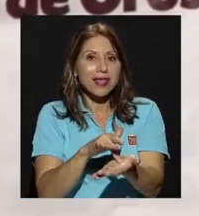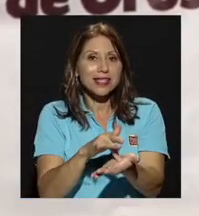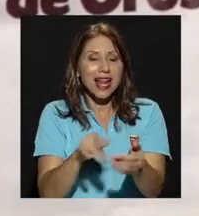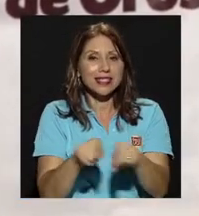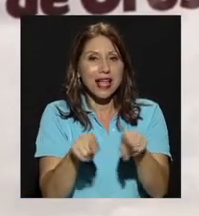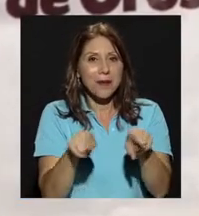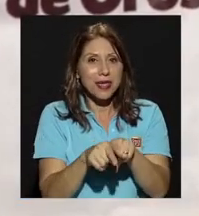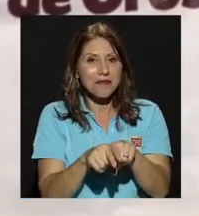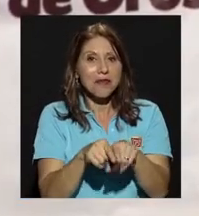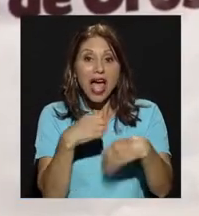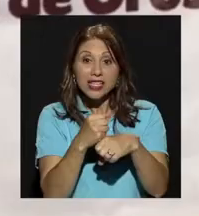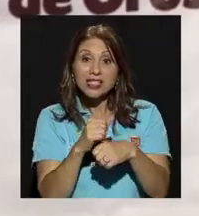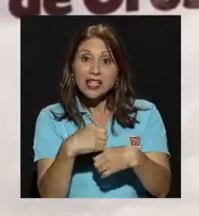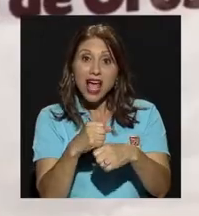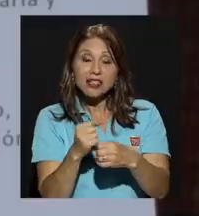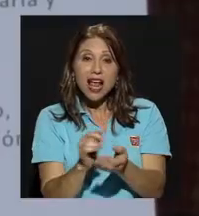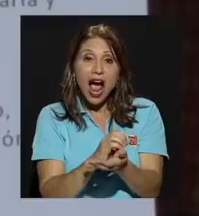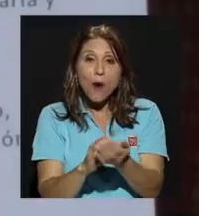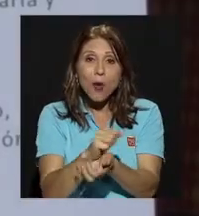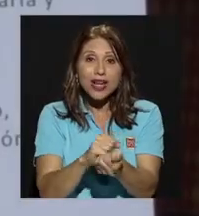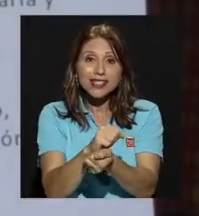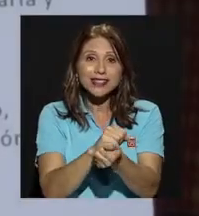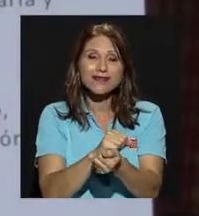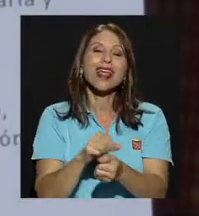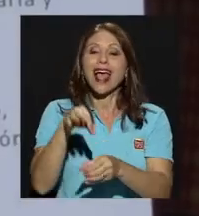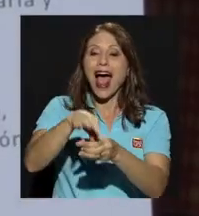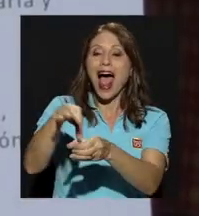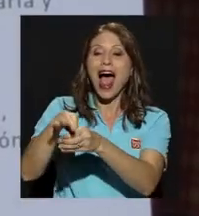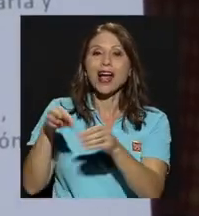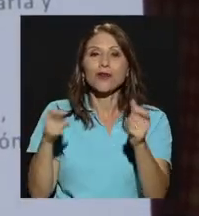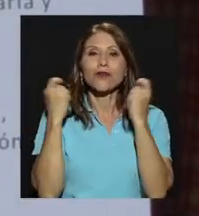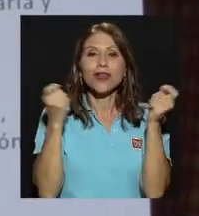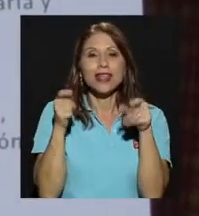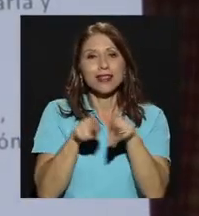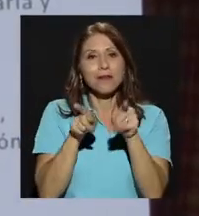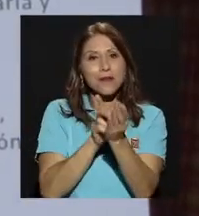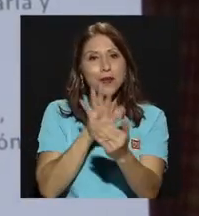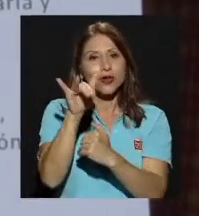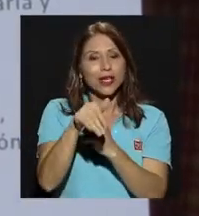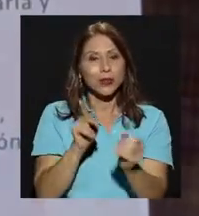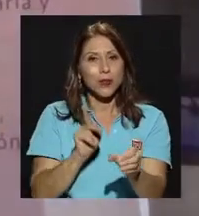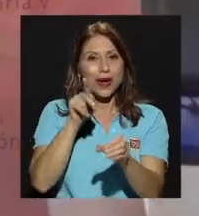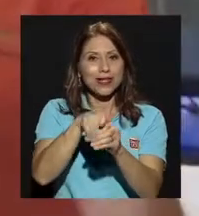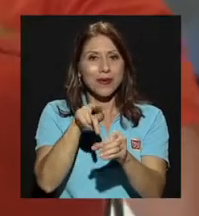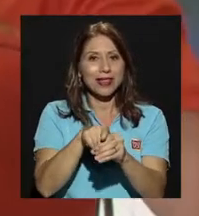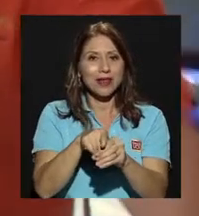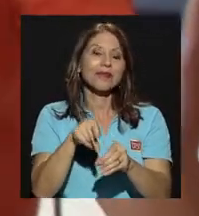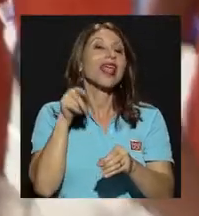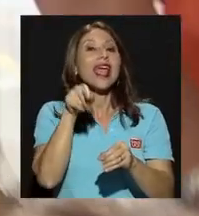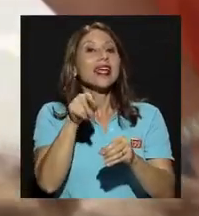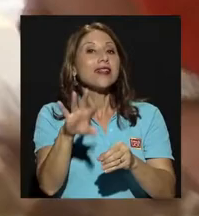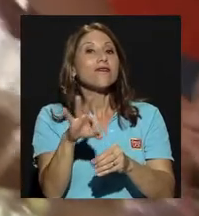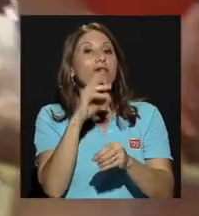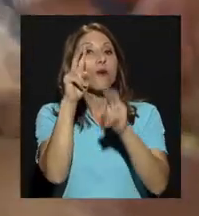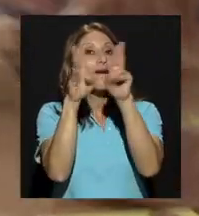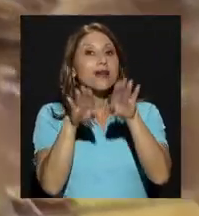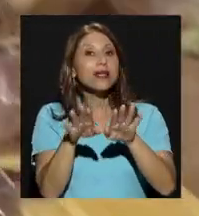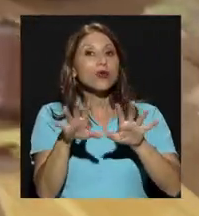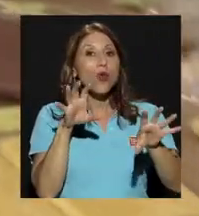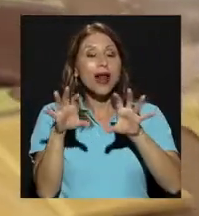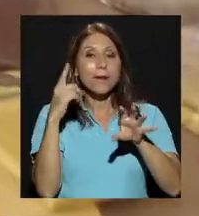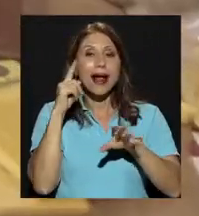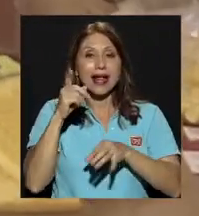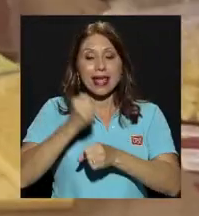medicinales también, que así se hacen jabones. La Agroferia fue otro de los proyectos participantes. Esta plataforma virtual permite